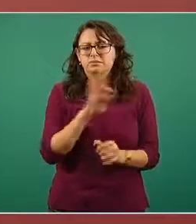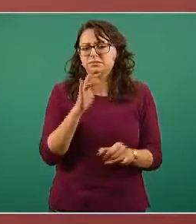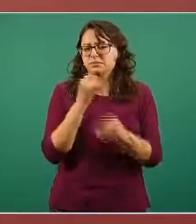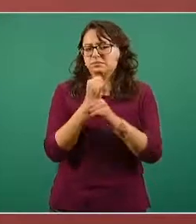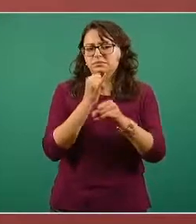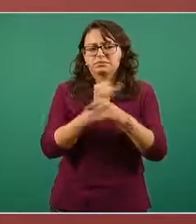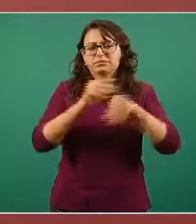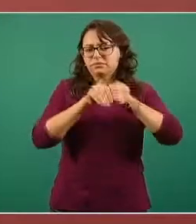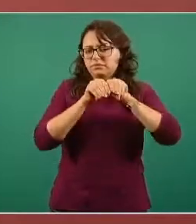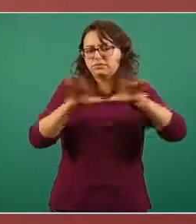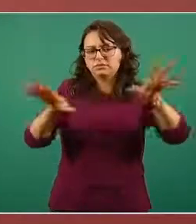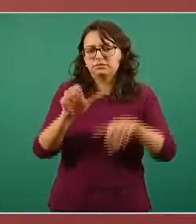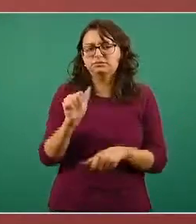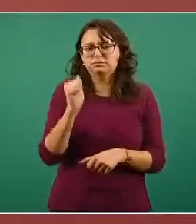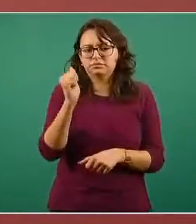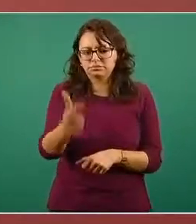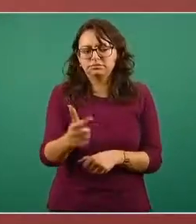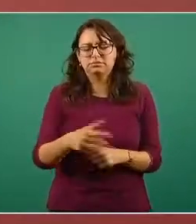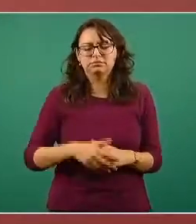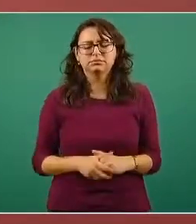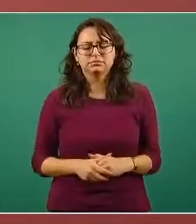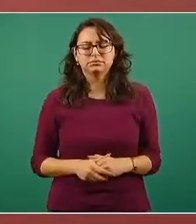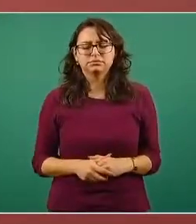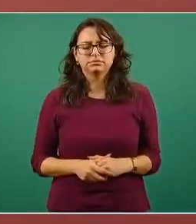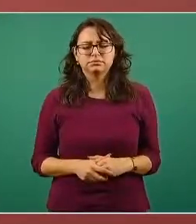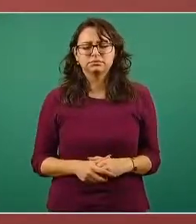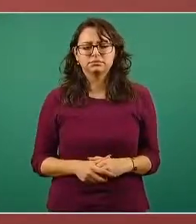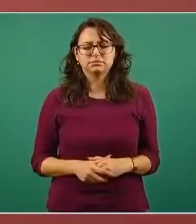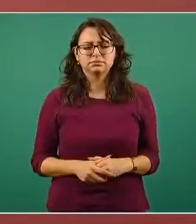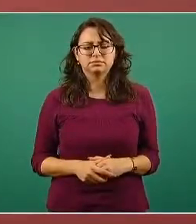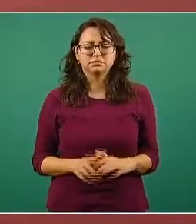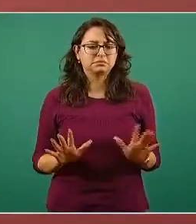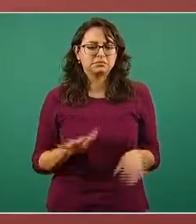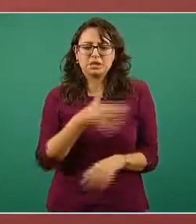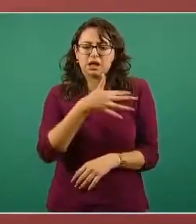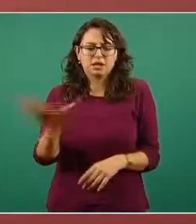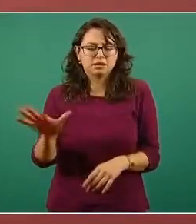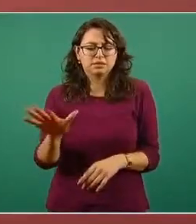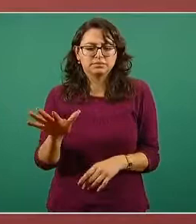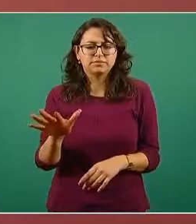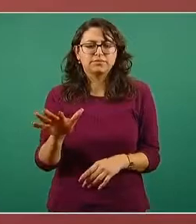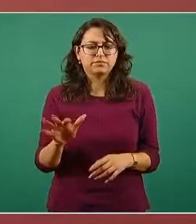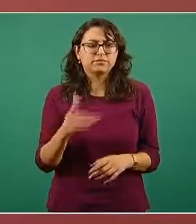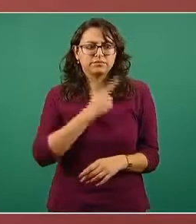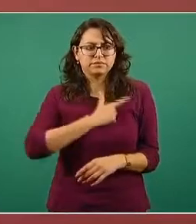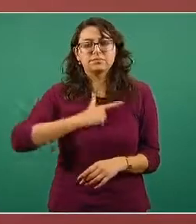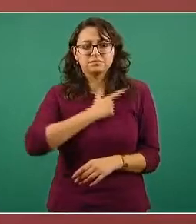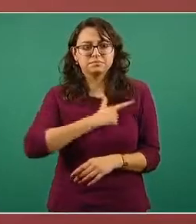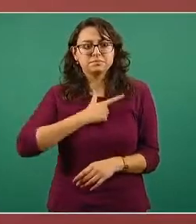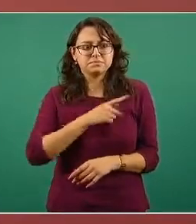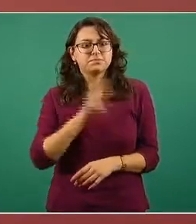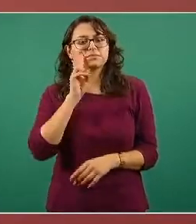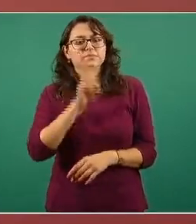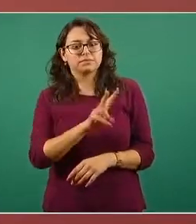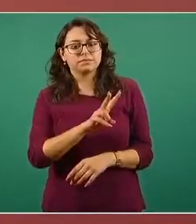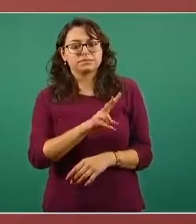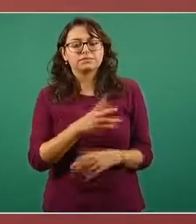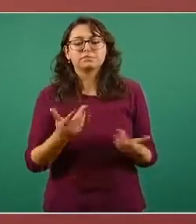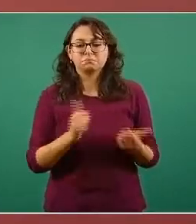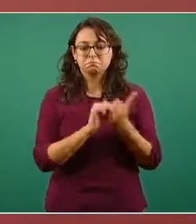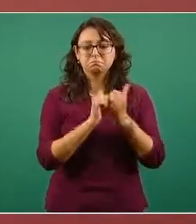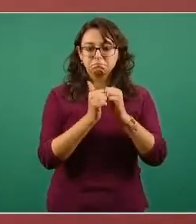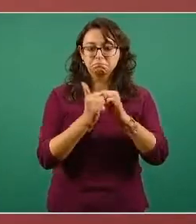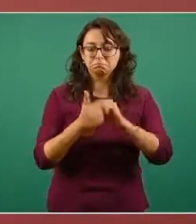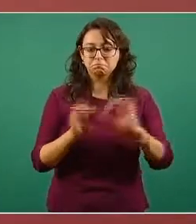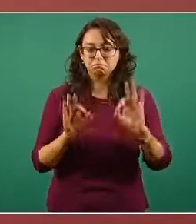sus redes sociales, estará dando un parte general de cómo va evolucionando. Pero en general, mucho gusto ver que evoluciona